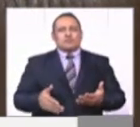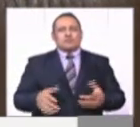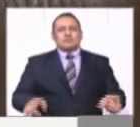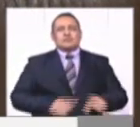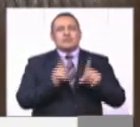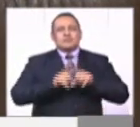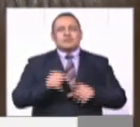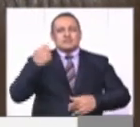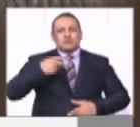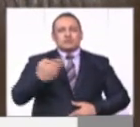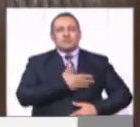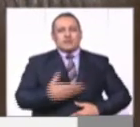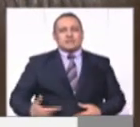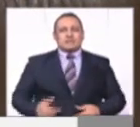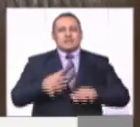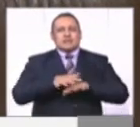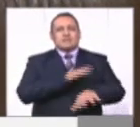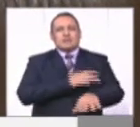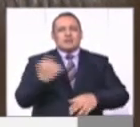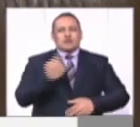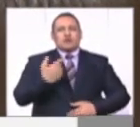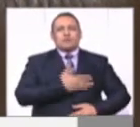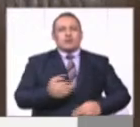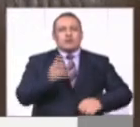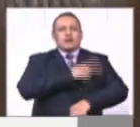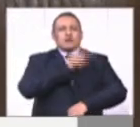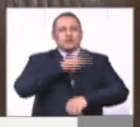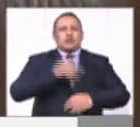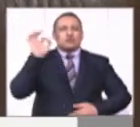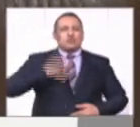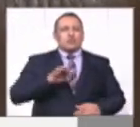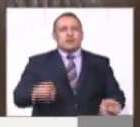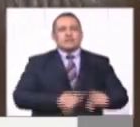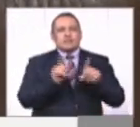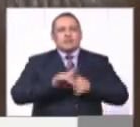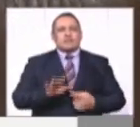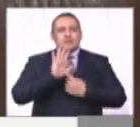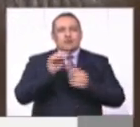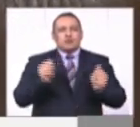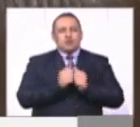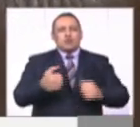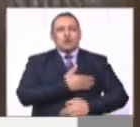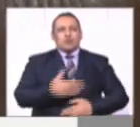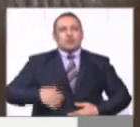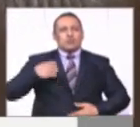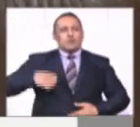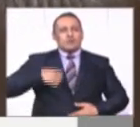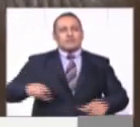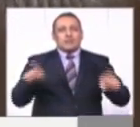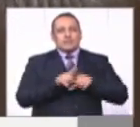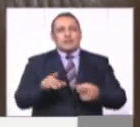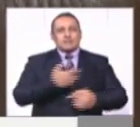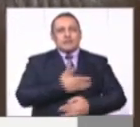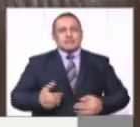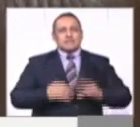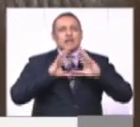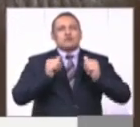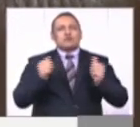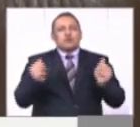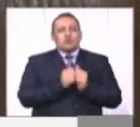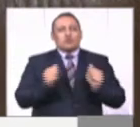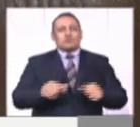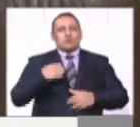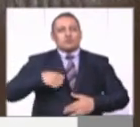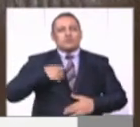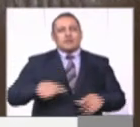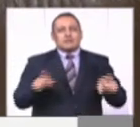el vicepresidente de la asamblea nacional de gobernadores regionales tampoco en representación de los gobiernos locales presentan el presidente de la asociación de de